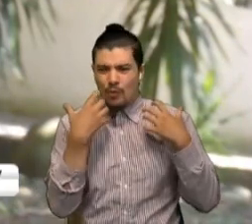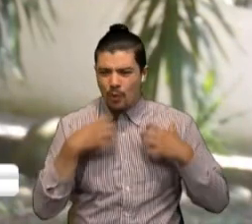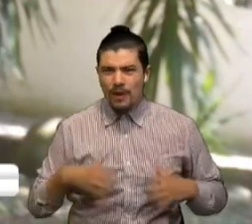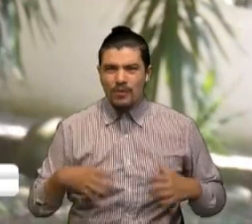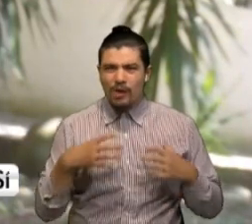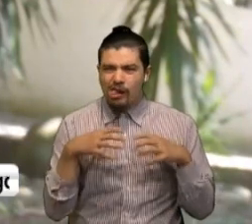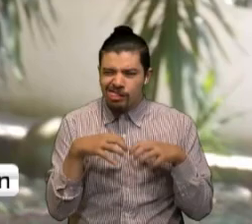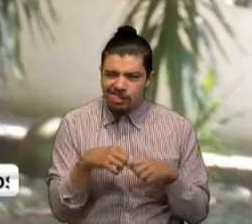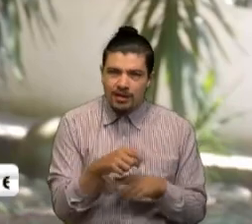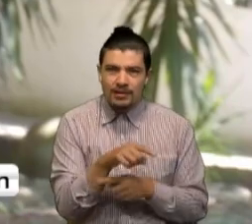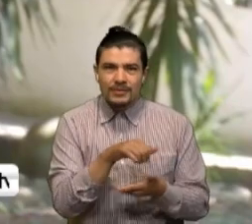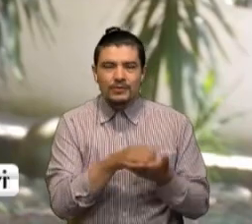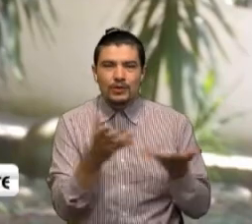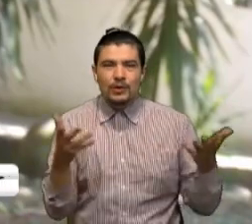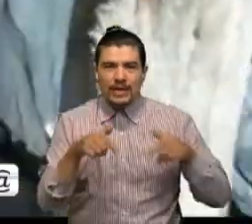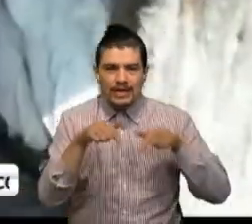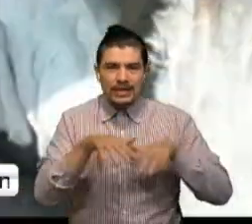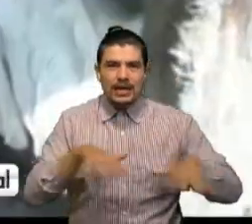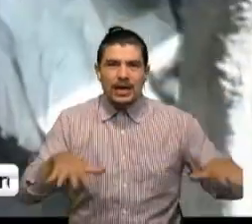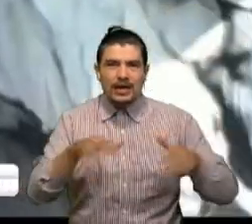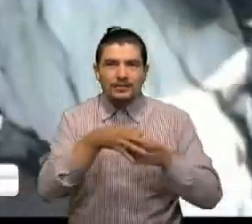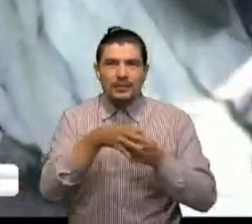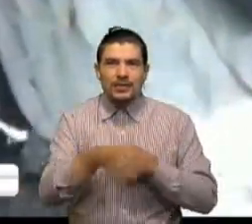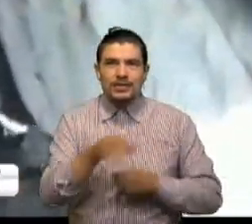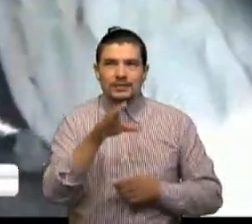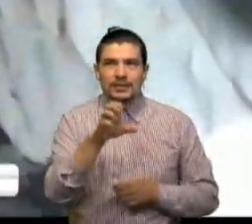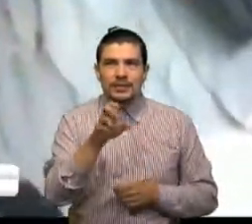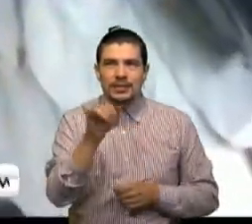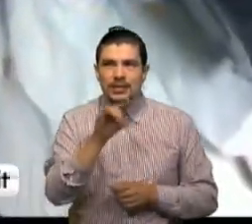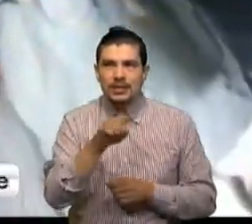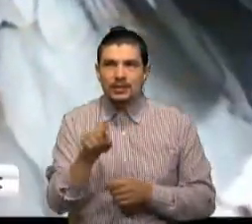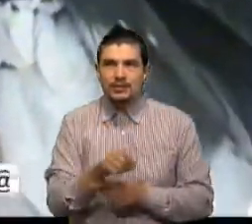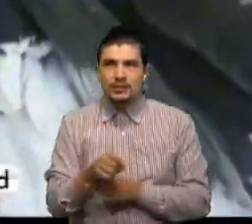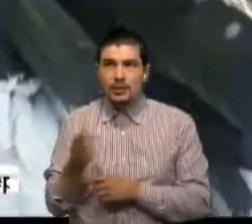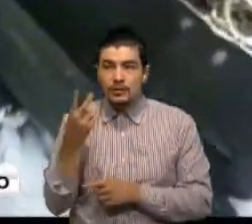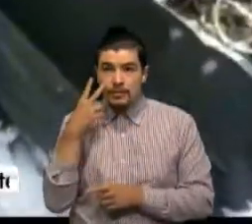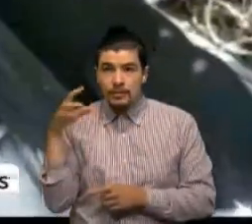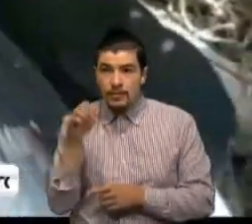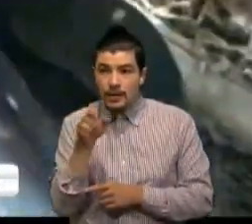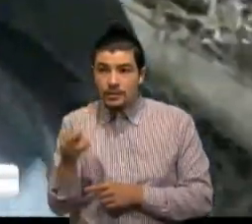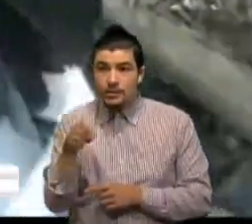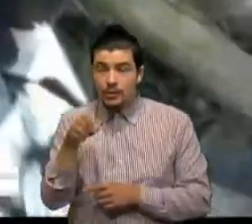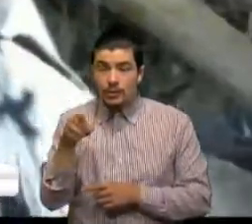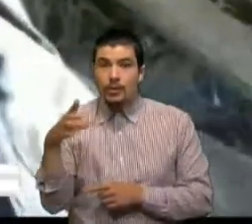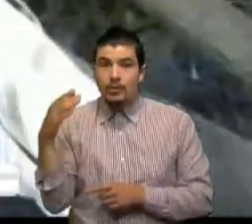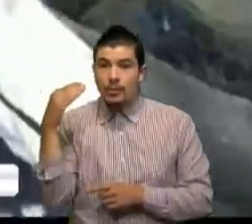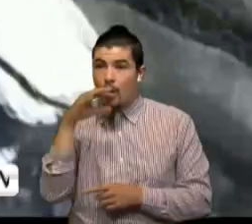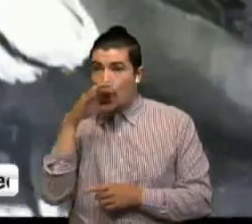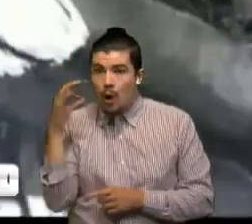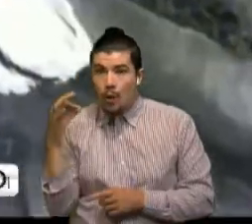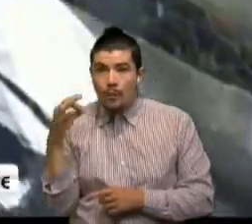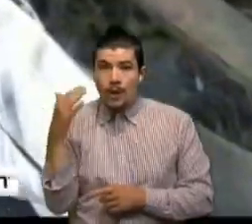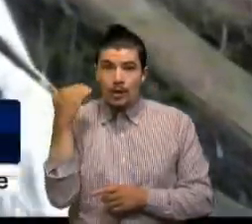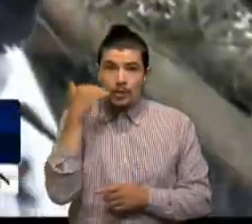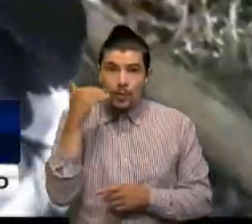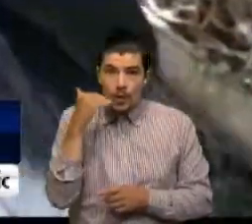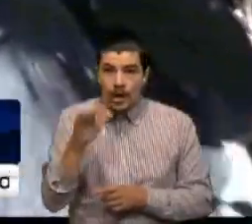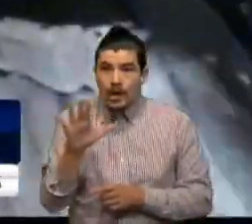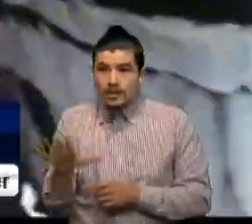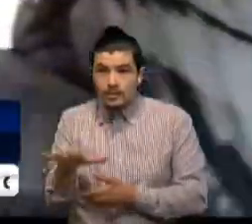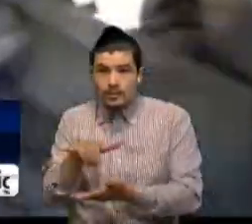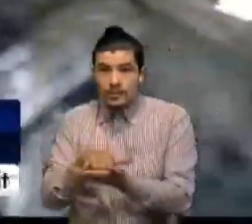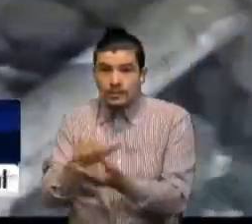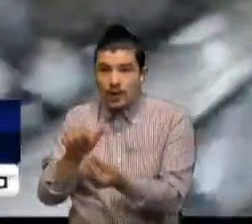ubicado en Cerrito, Santander. Dos campesinos que encontraron a un cóndor macho y su hembra con signos de intoxicación